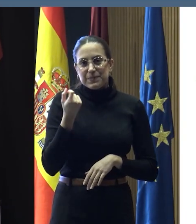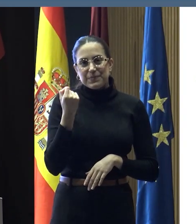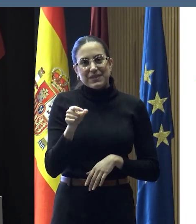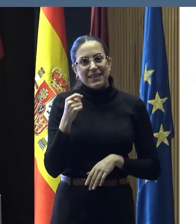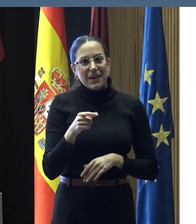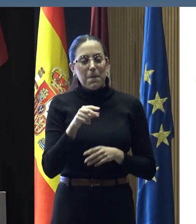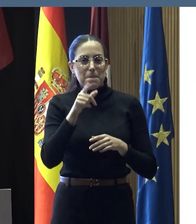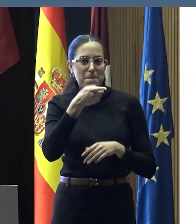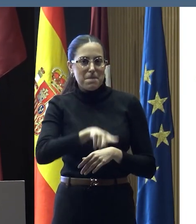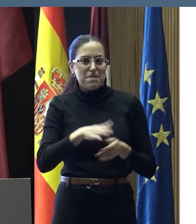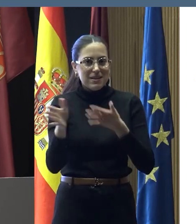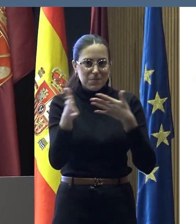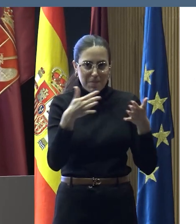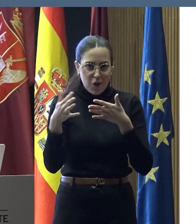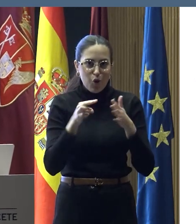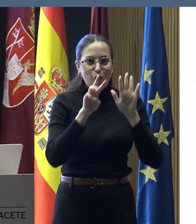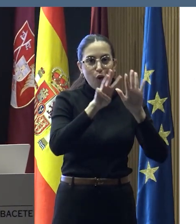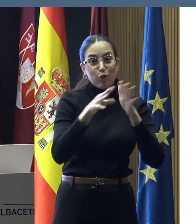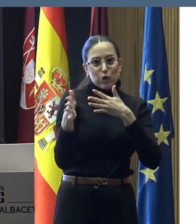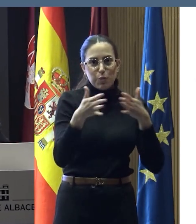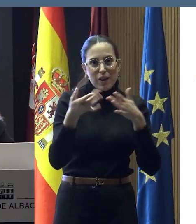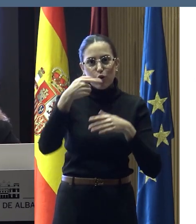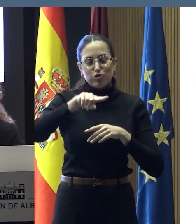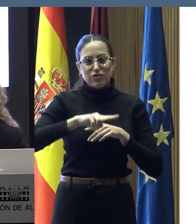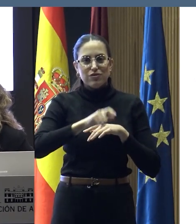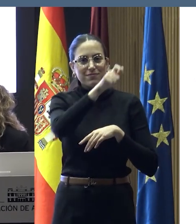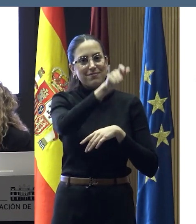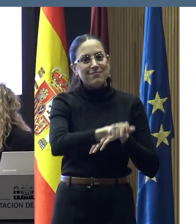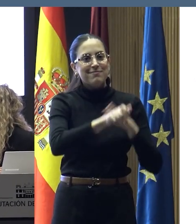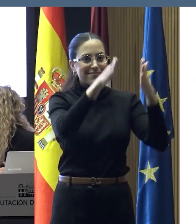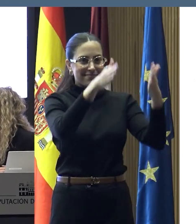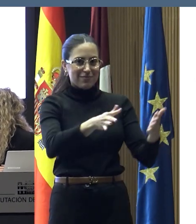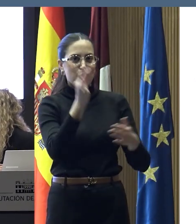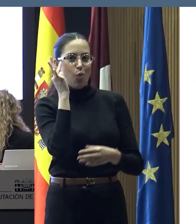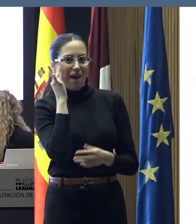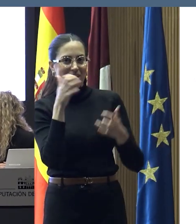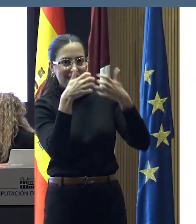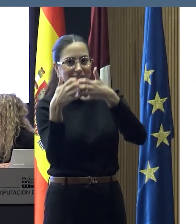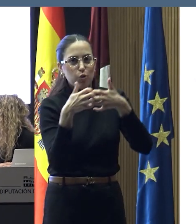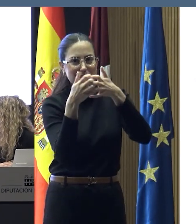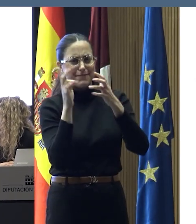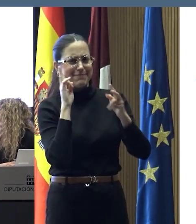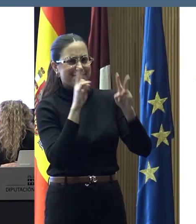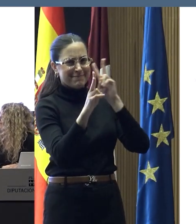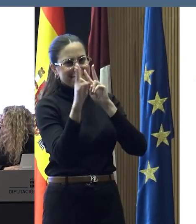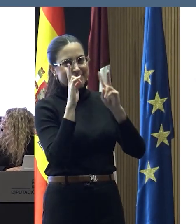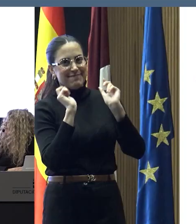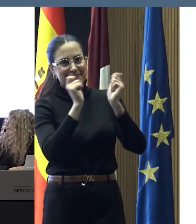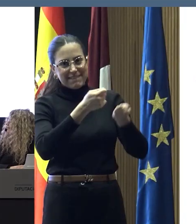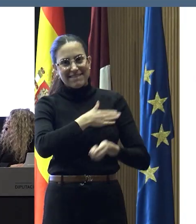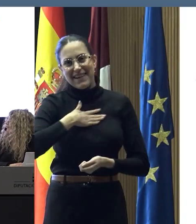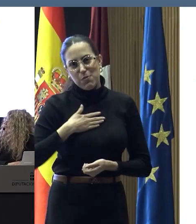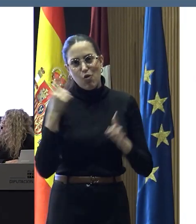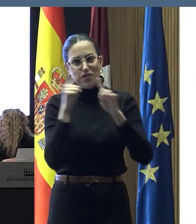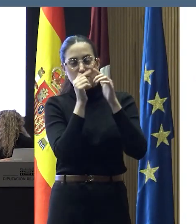mes de marzo, cuando llega el 8 de marzo, esa visibilización que le damos a la lucha por conseguir esa igualdad